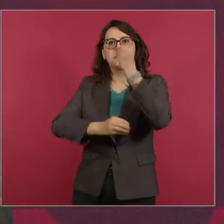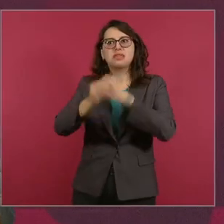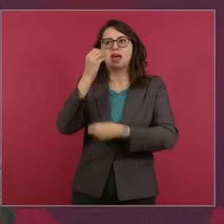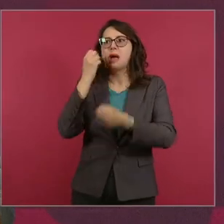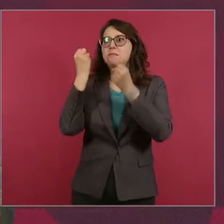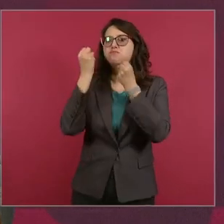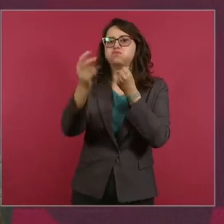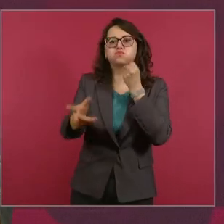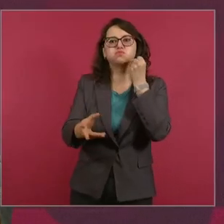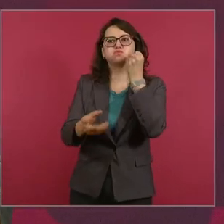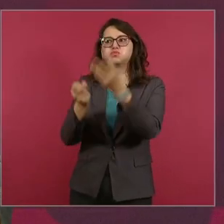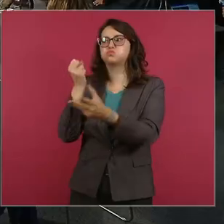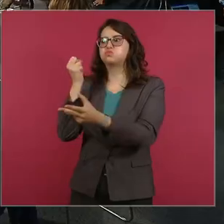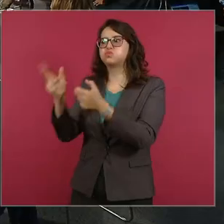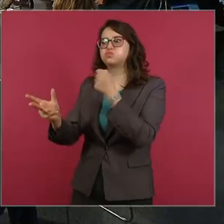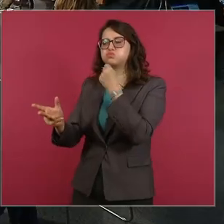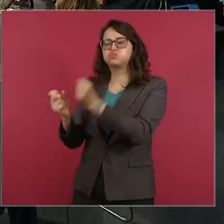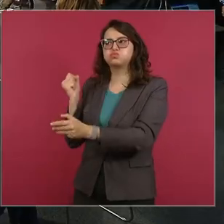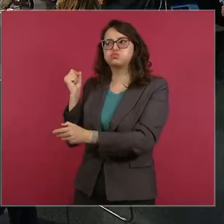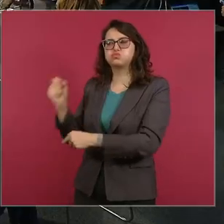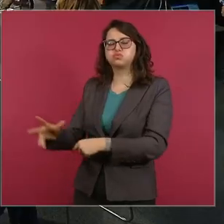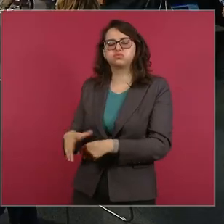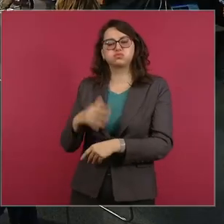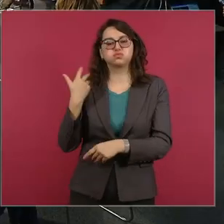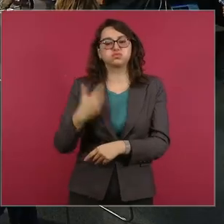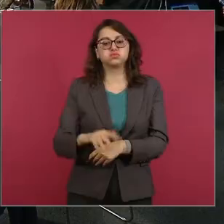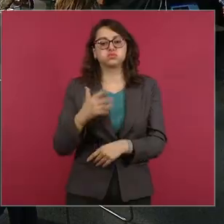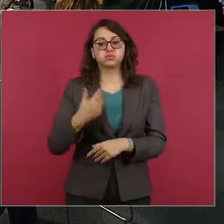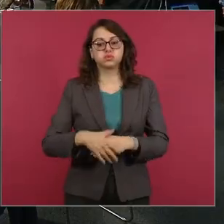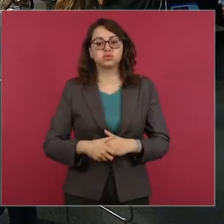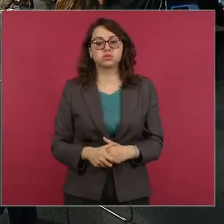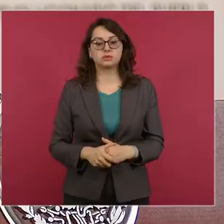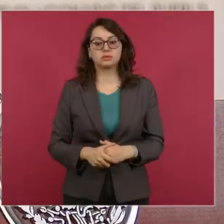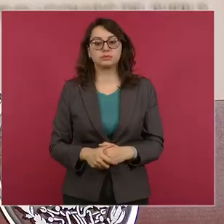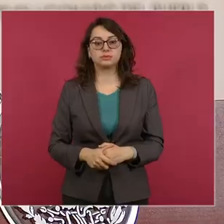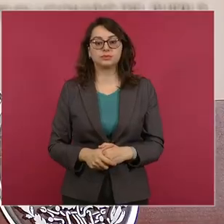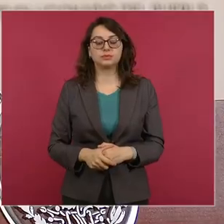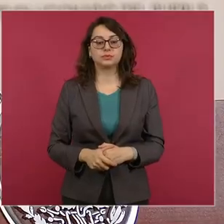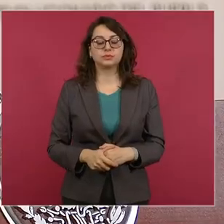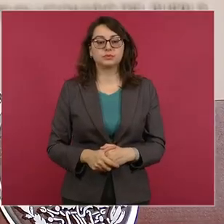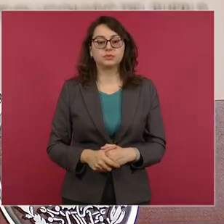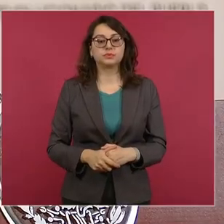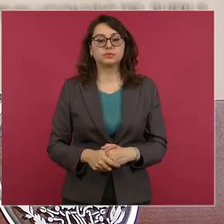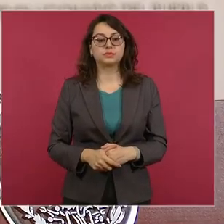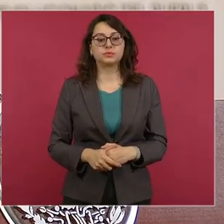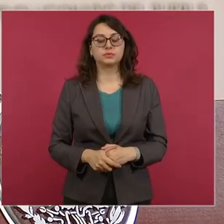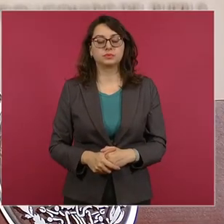¿eh? quería hacer cien mil raciones quería hacer cien mil raciones pero